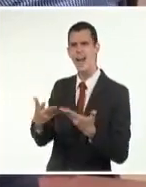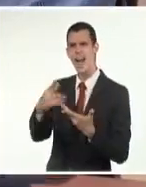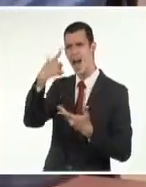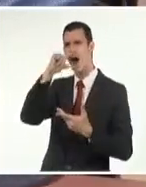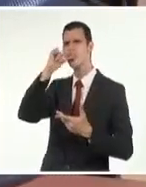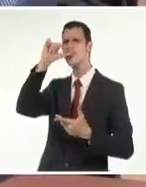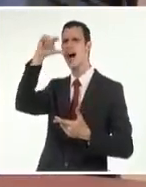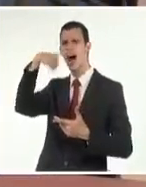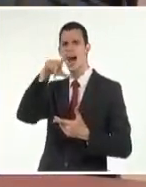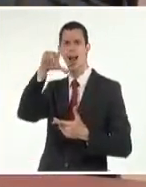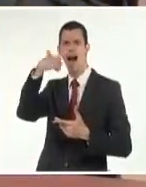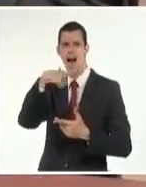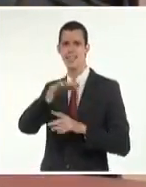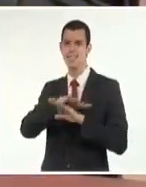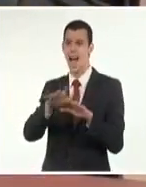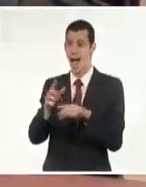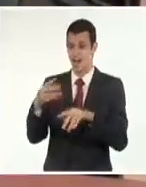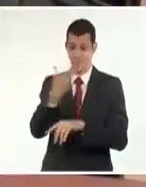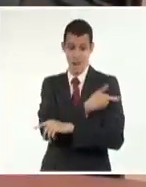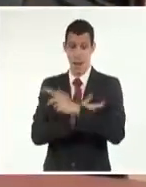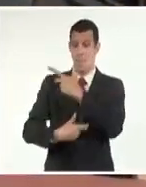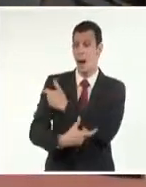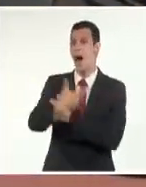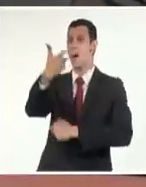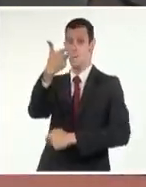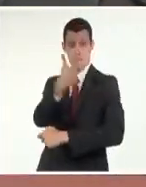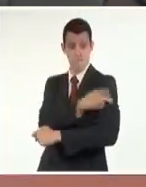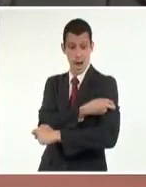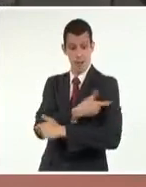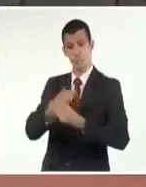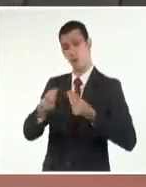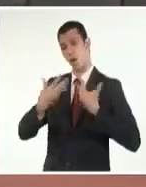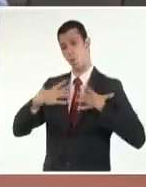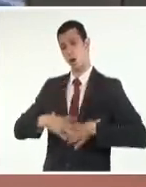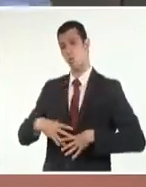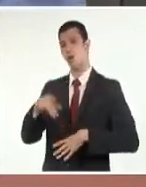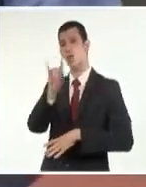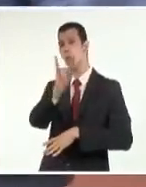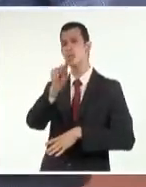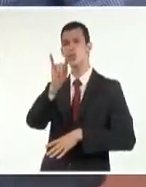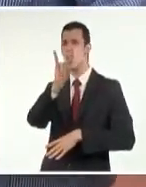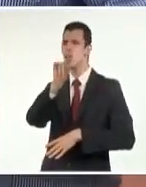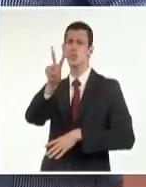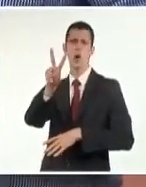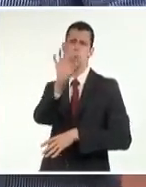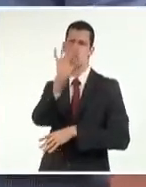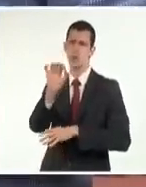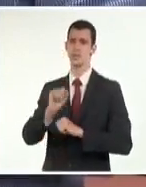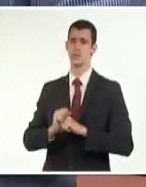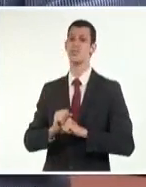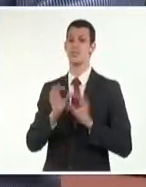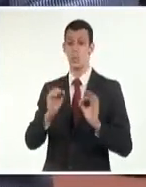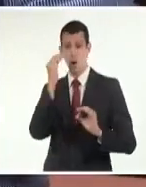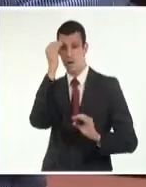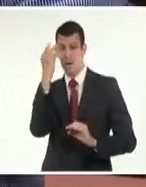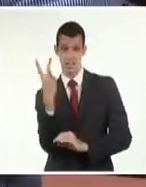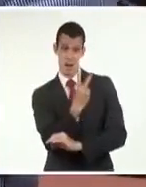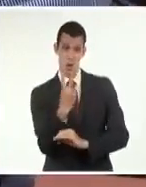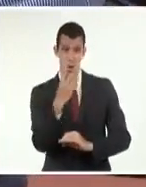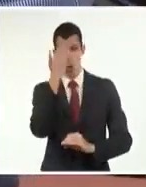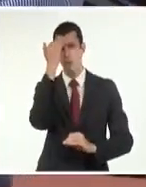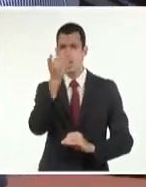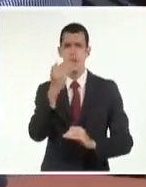y del agradecimiento, porque con estas cosas nuestro pueblo se está salvando. Y con estas cosas estamos contribuyendo a